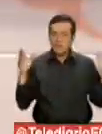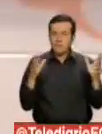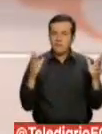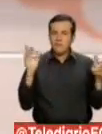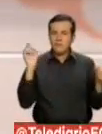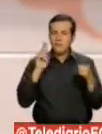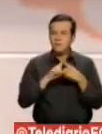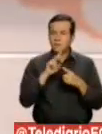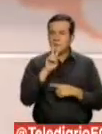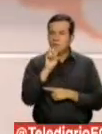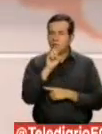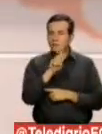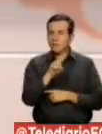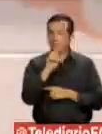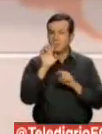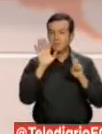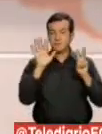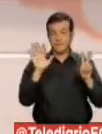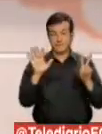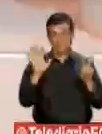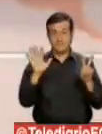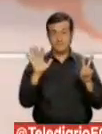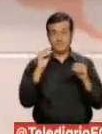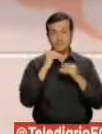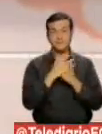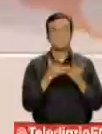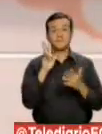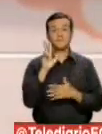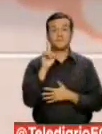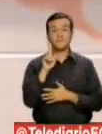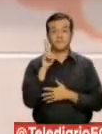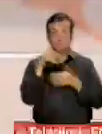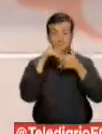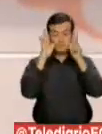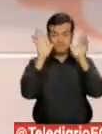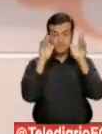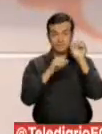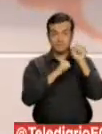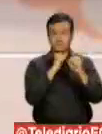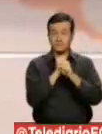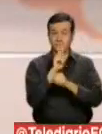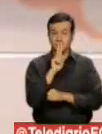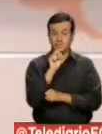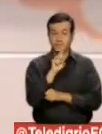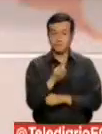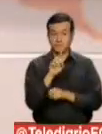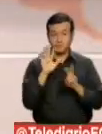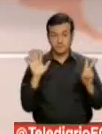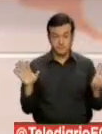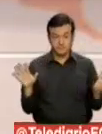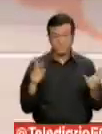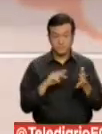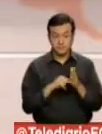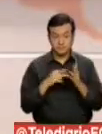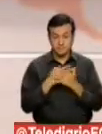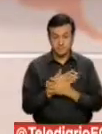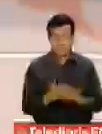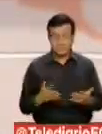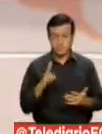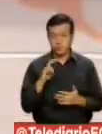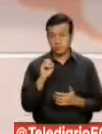el 2017 y se habla hasta el 31 de diciembre del 2017. Entonces, no solamente es